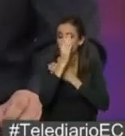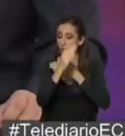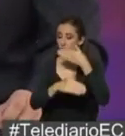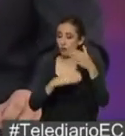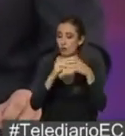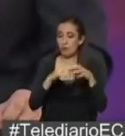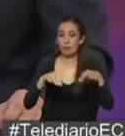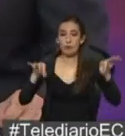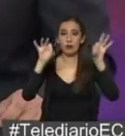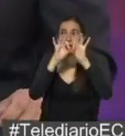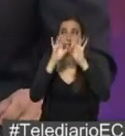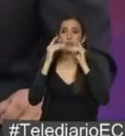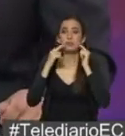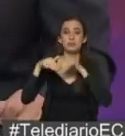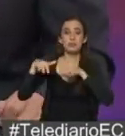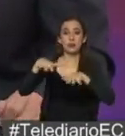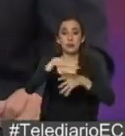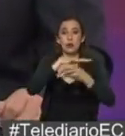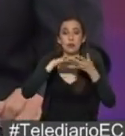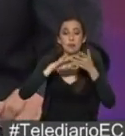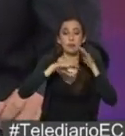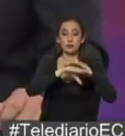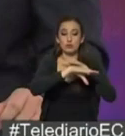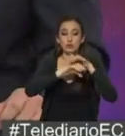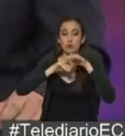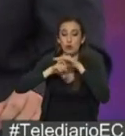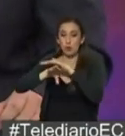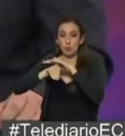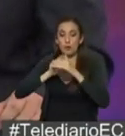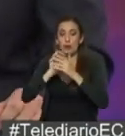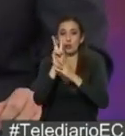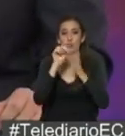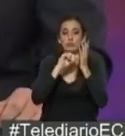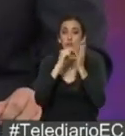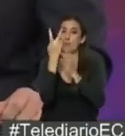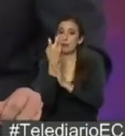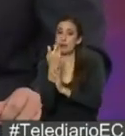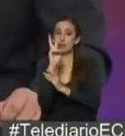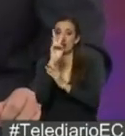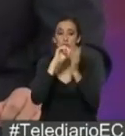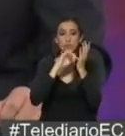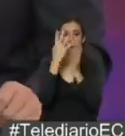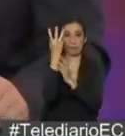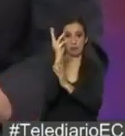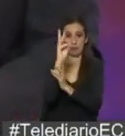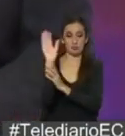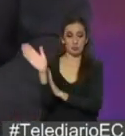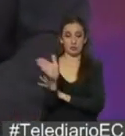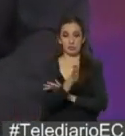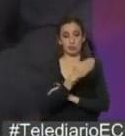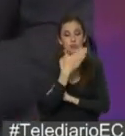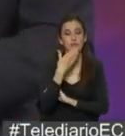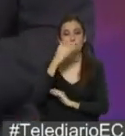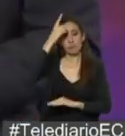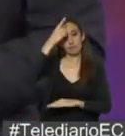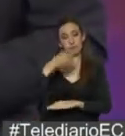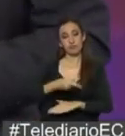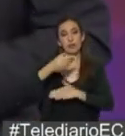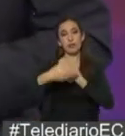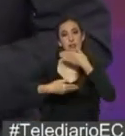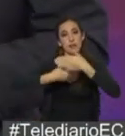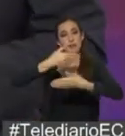a propósito del caso Sobornos 2012-2016. El tribunal declara precisamente ya